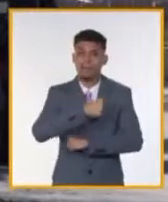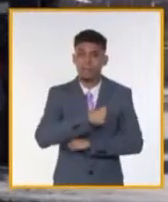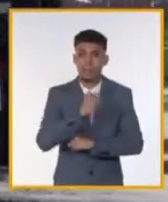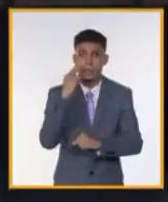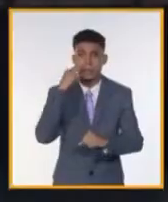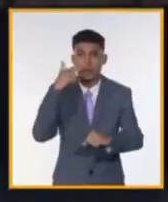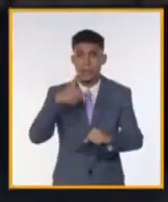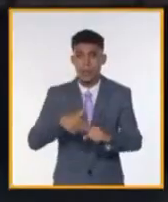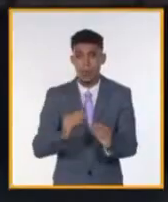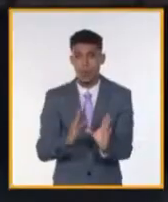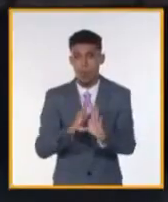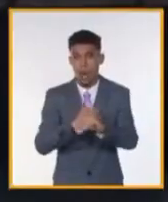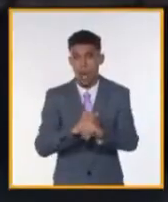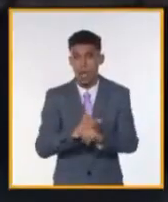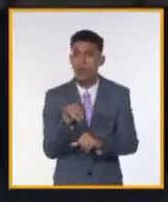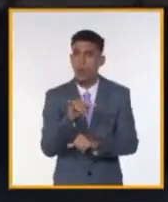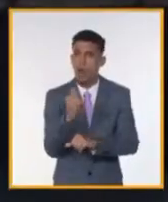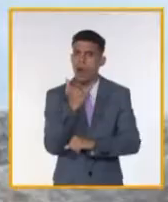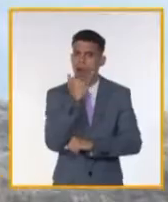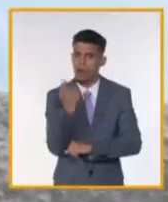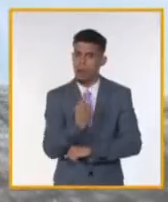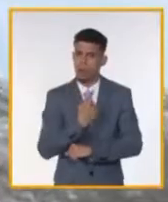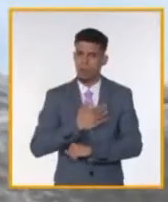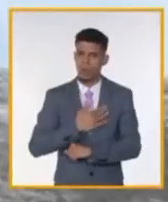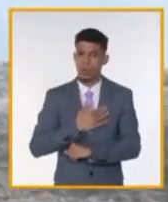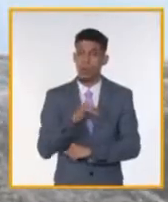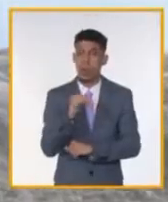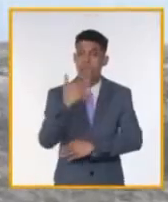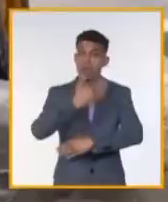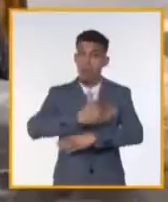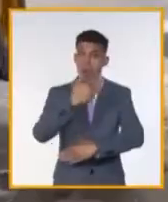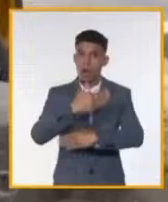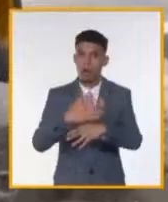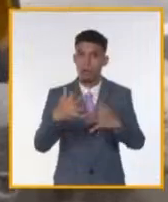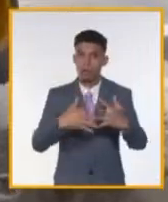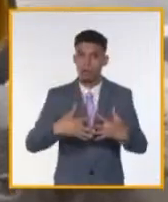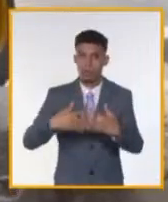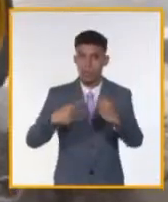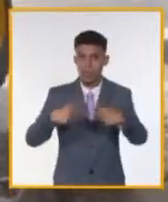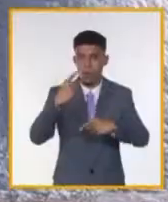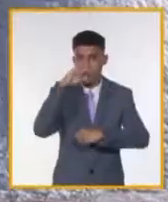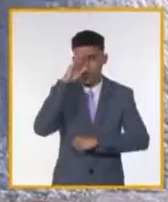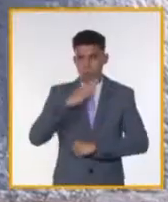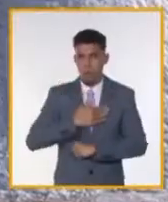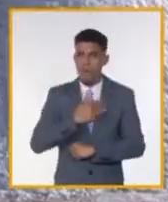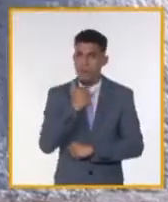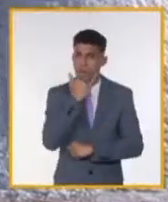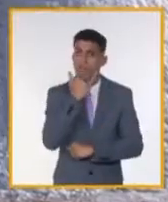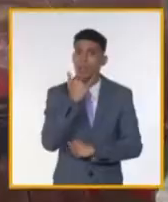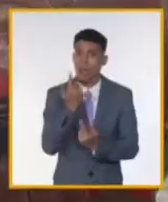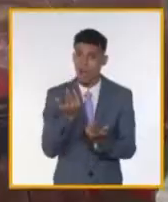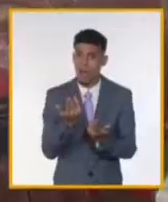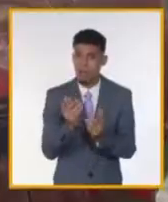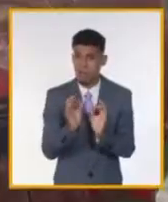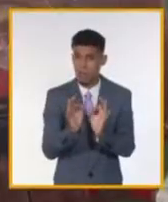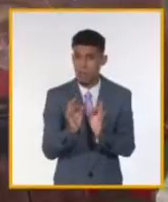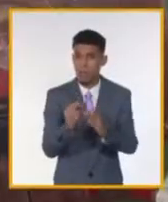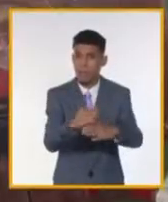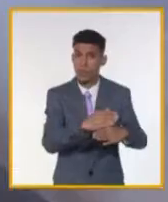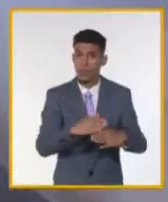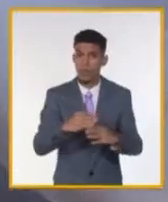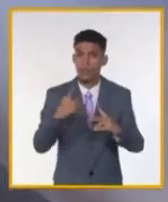por nuestros errores, sino también por el bloqueo que nos impacta desde múltiples puntos, así como por la